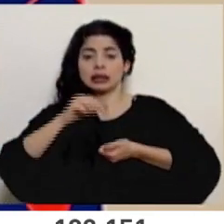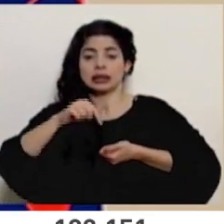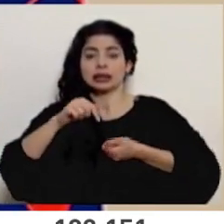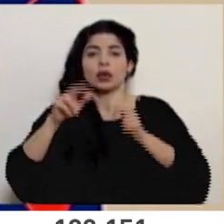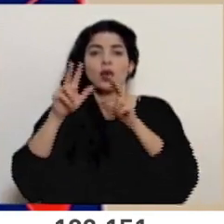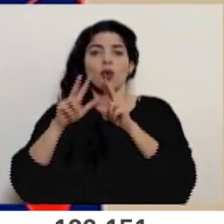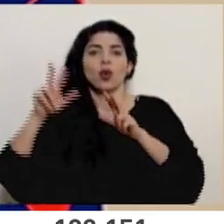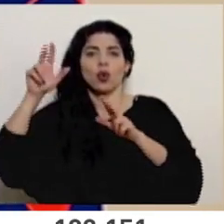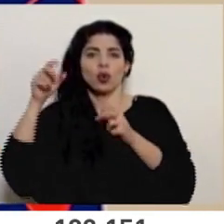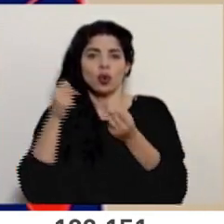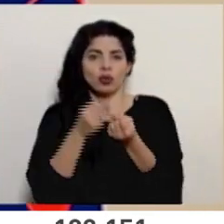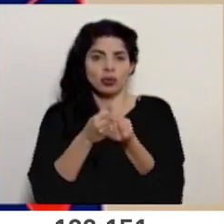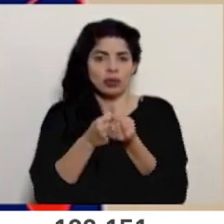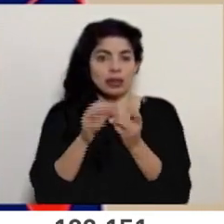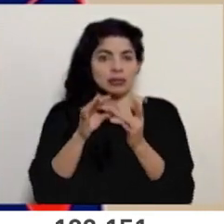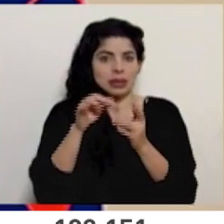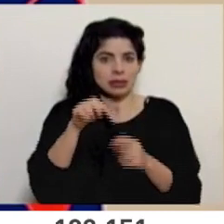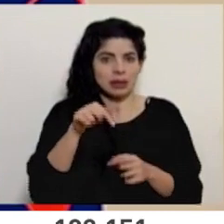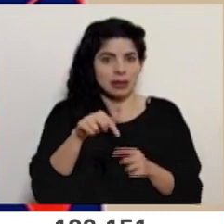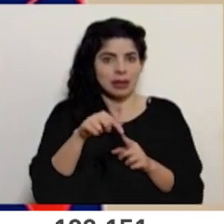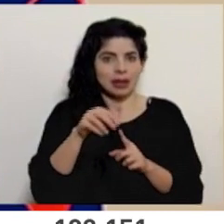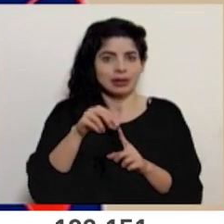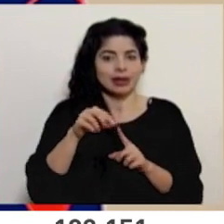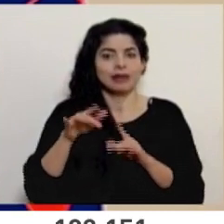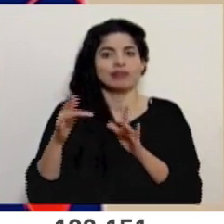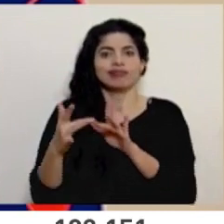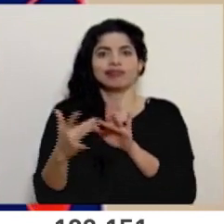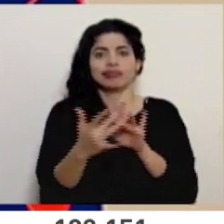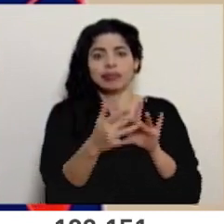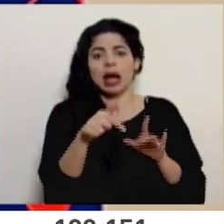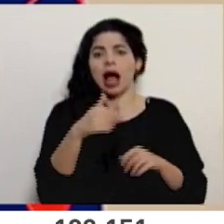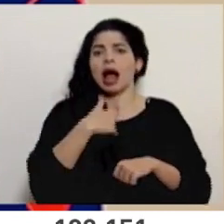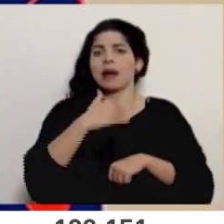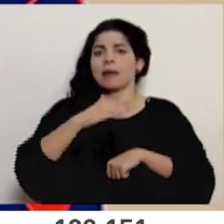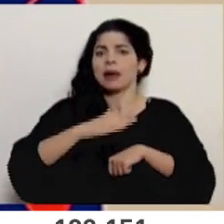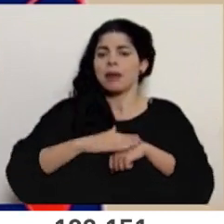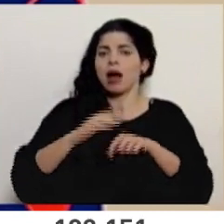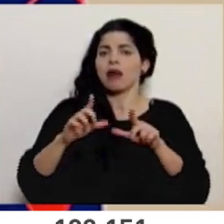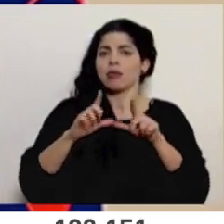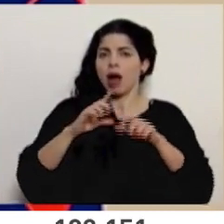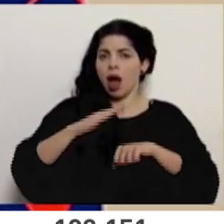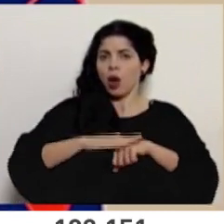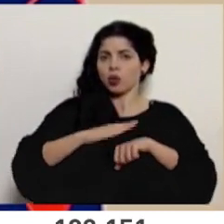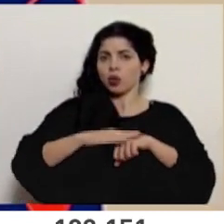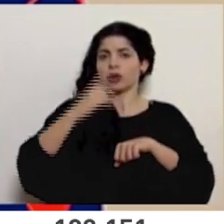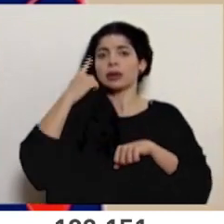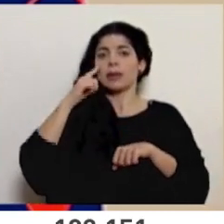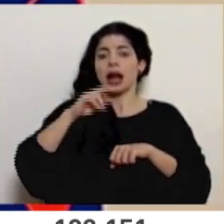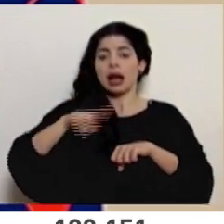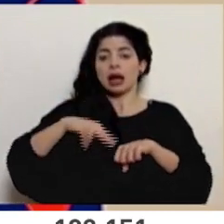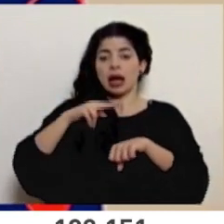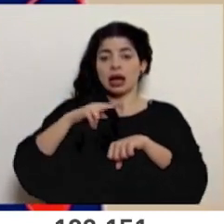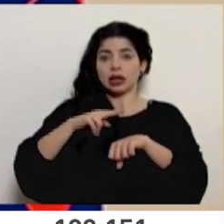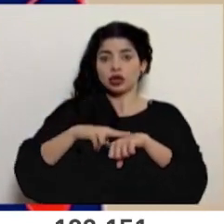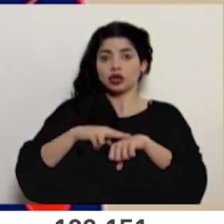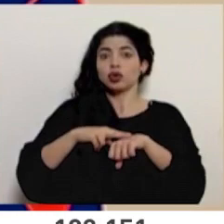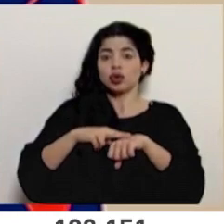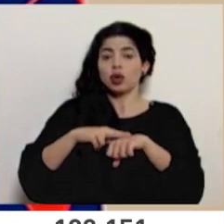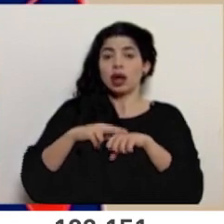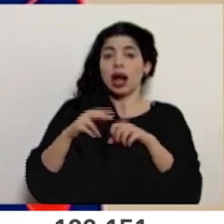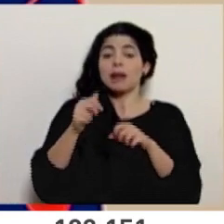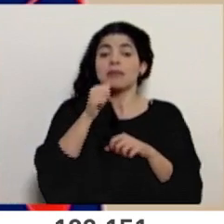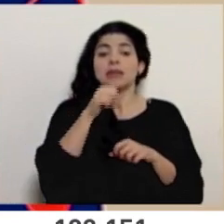Naciones Unidas, particularmente acreditada y autorizada para ser el punto focal nacional para la articulación del